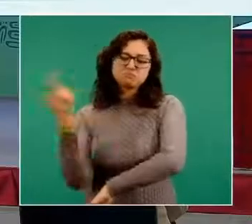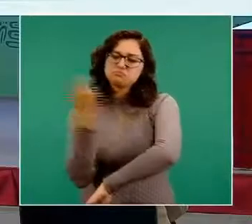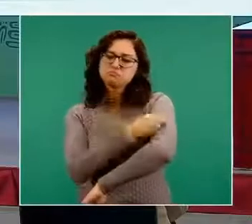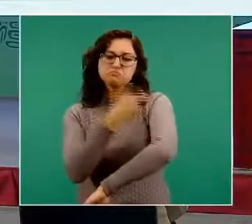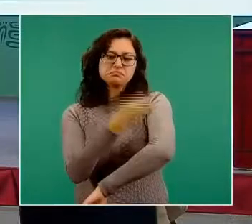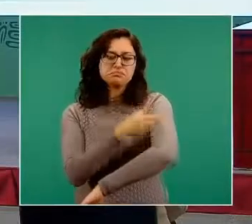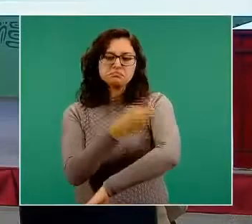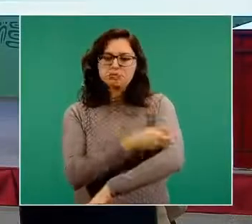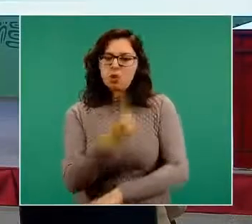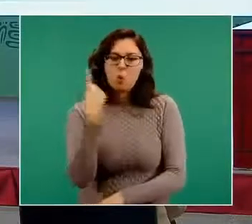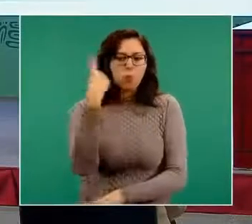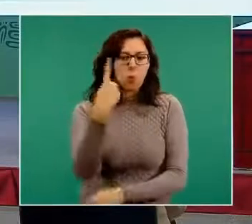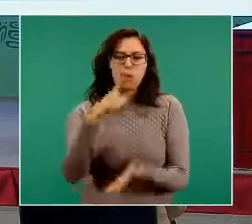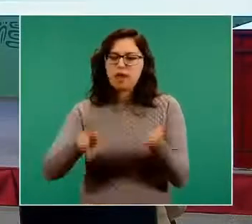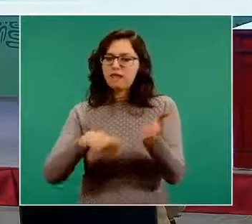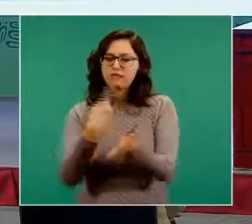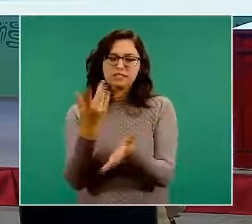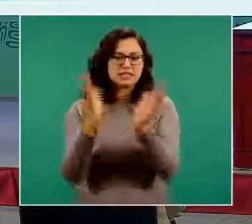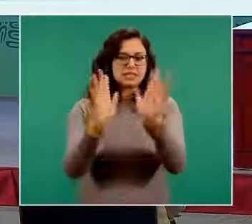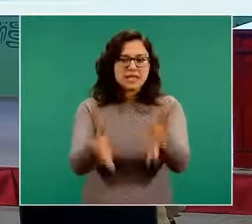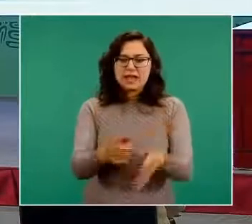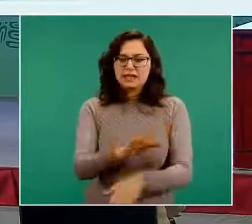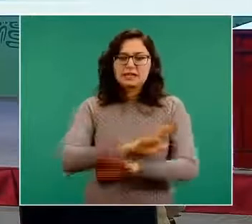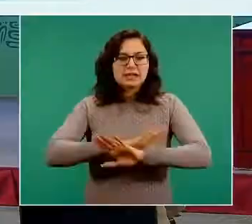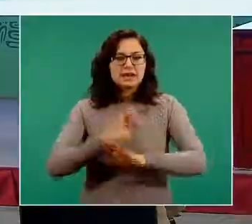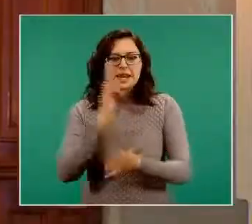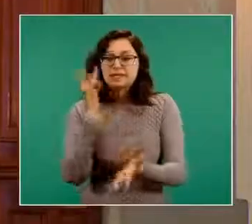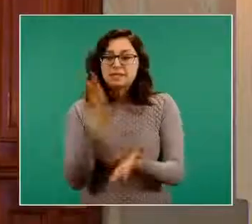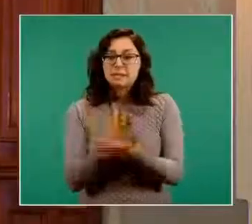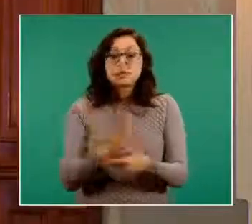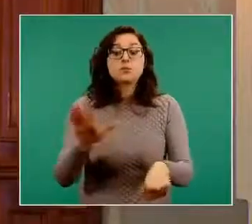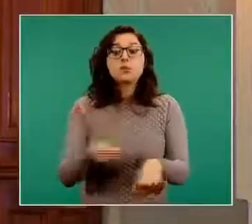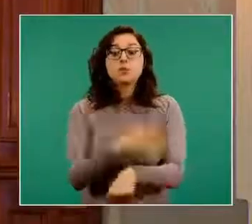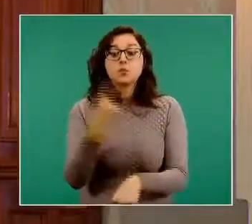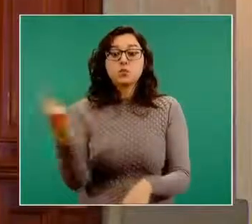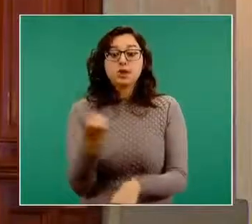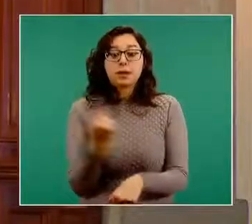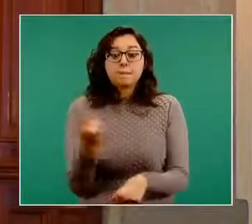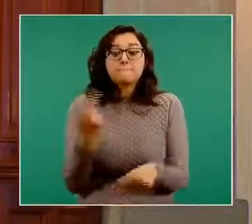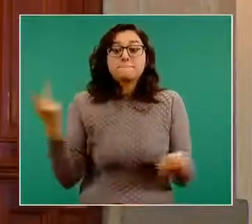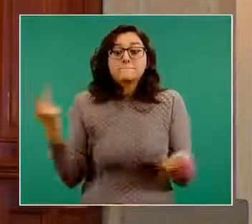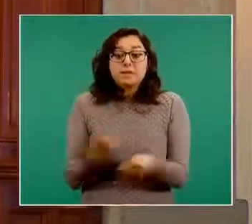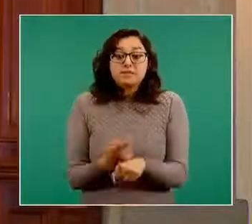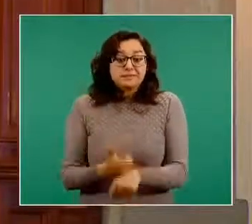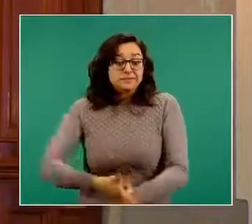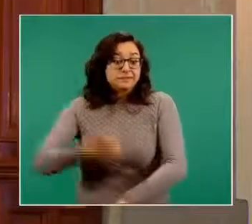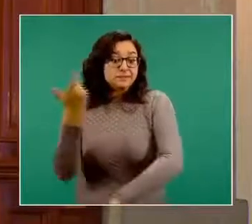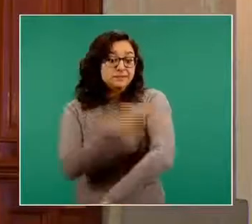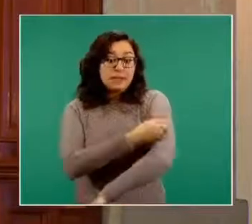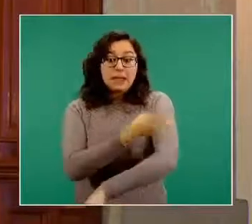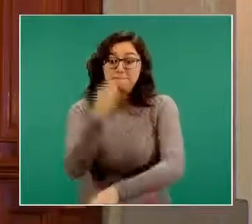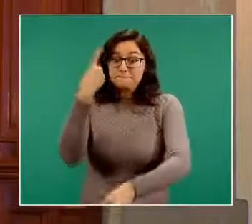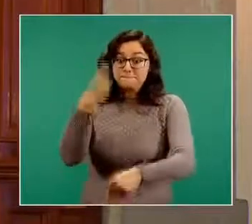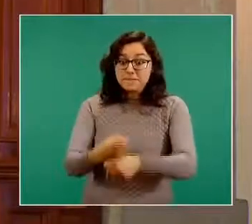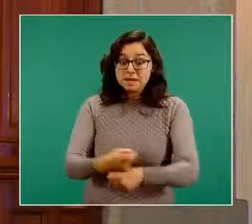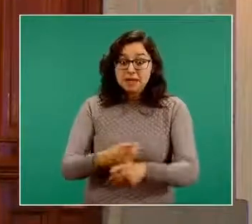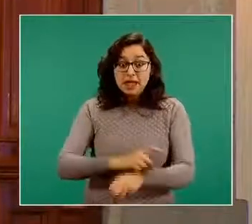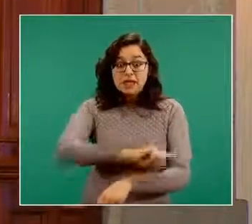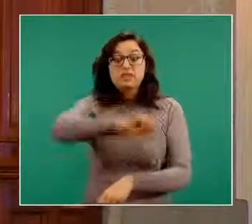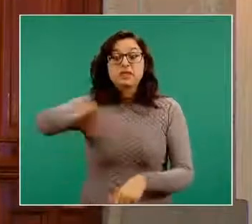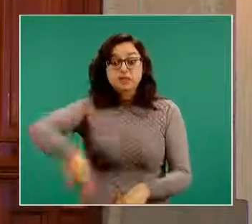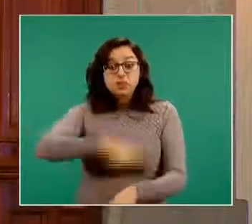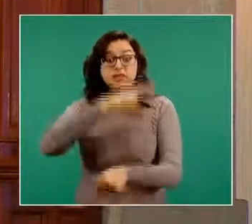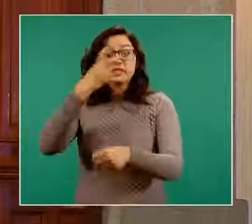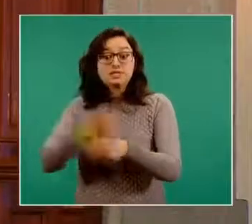que proviene de los propios ensayos clínicos que demuestra que no existe una diferencia significativa respecto a